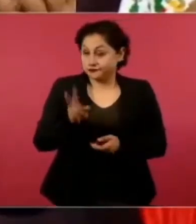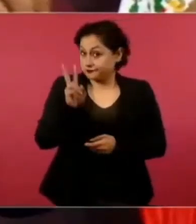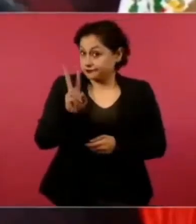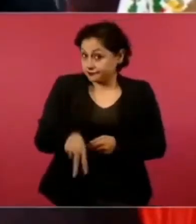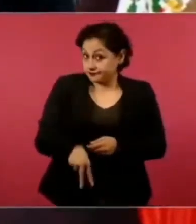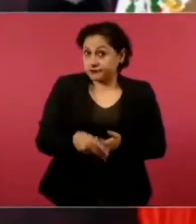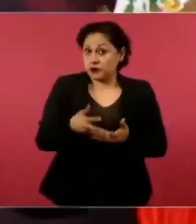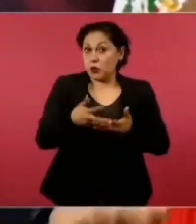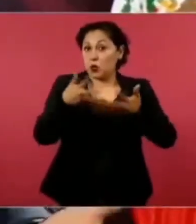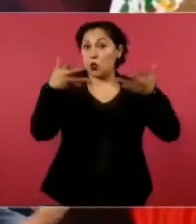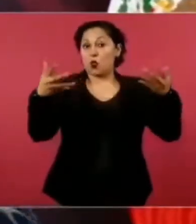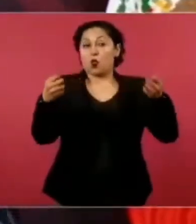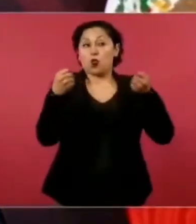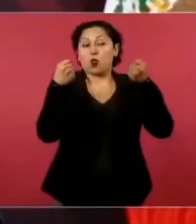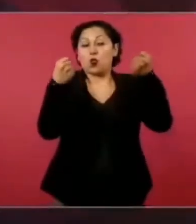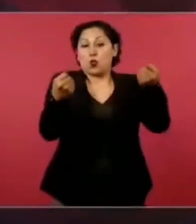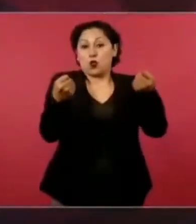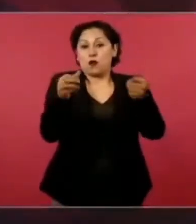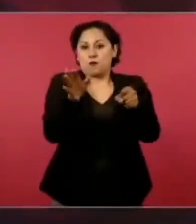Entonces, es para celebrar